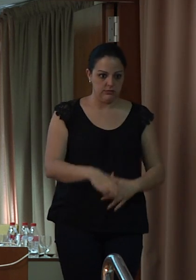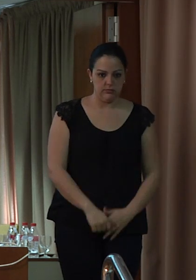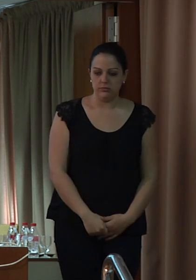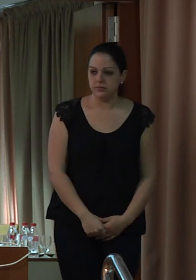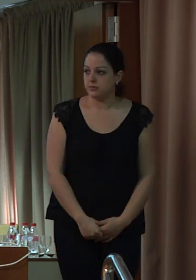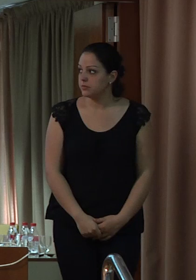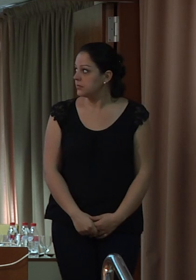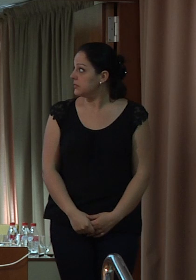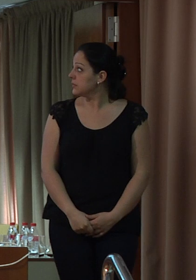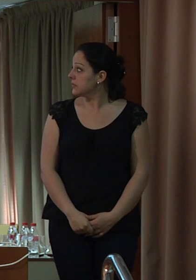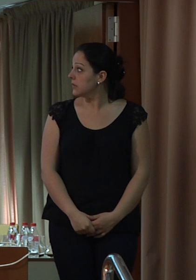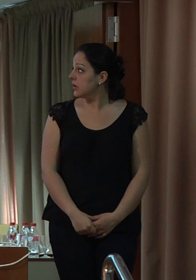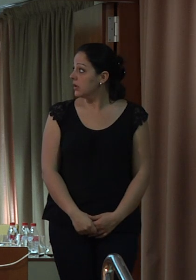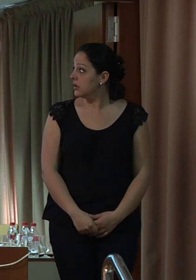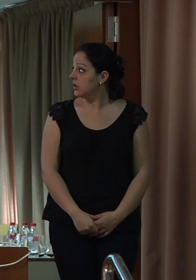Vale.